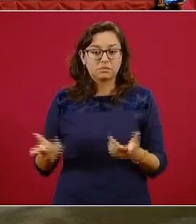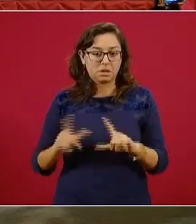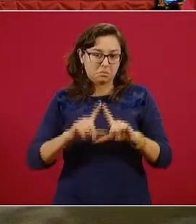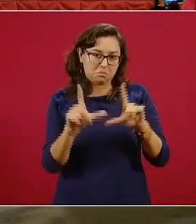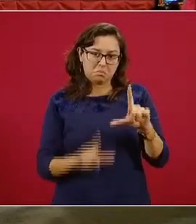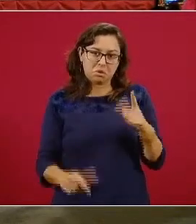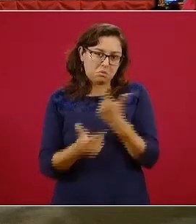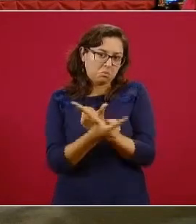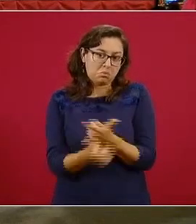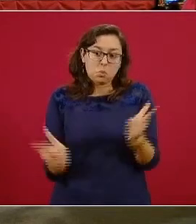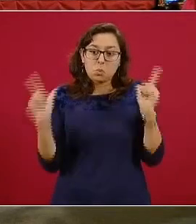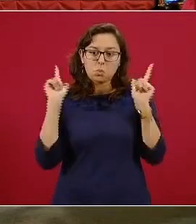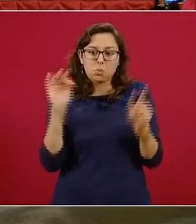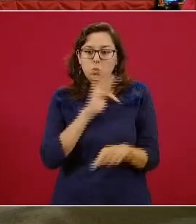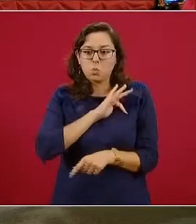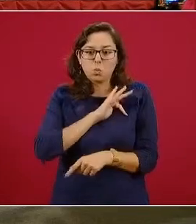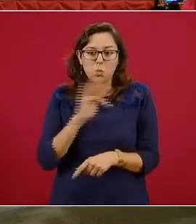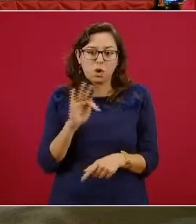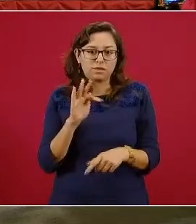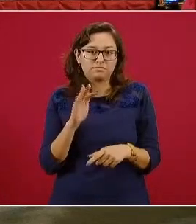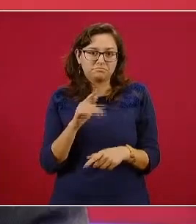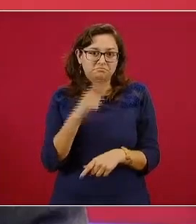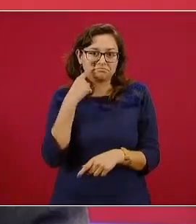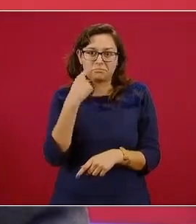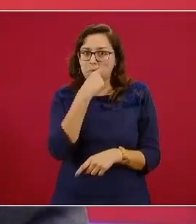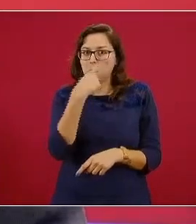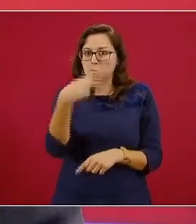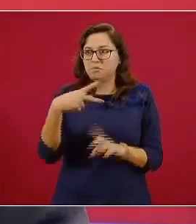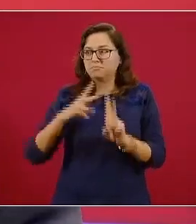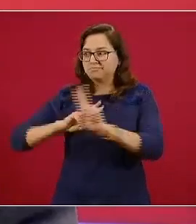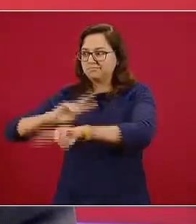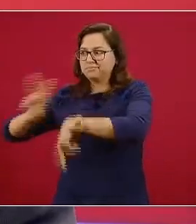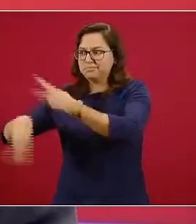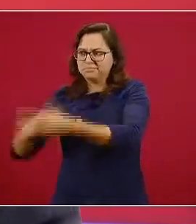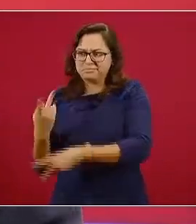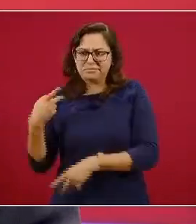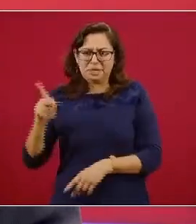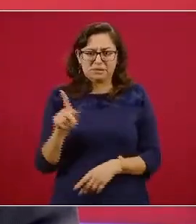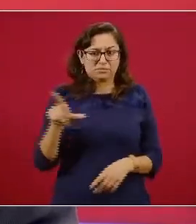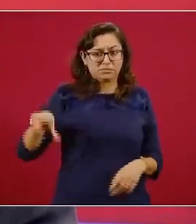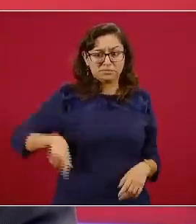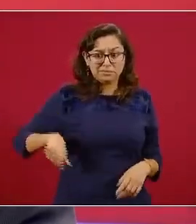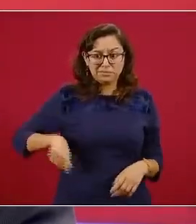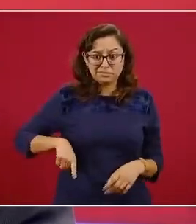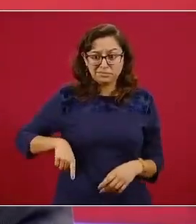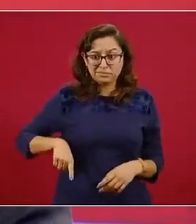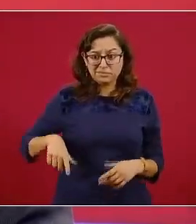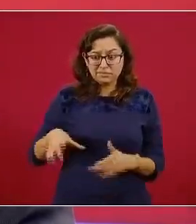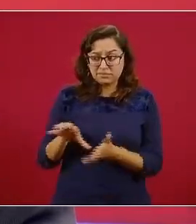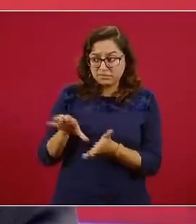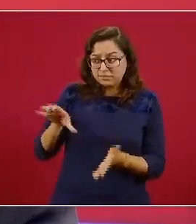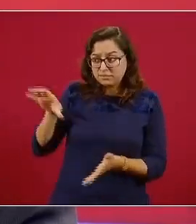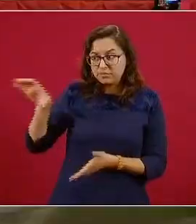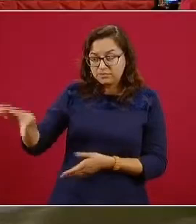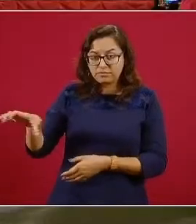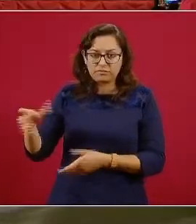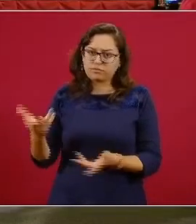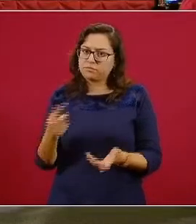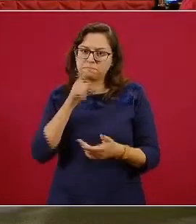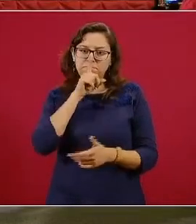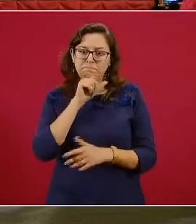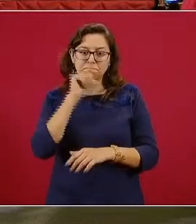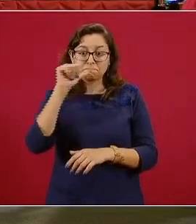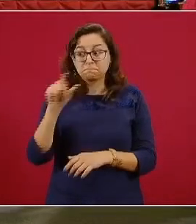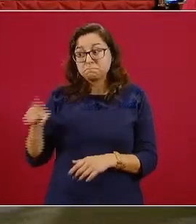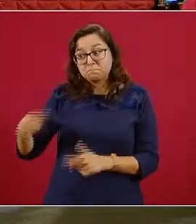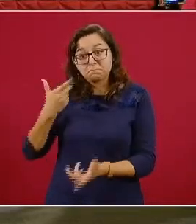país libre y cada quien puede decidir dónde se atiende, pero el sector público no financia al sector privado, el sector privado